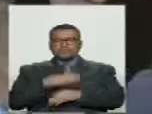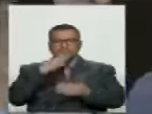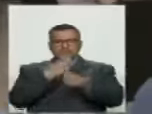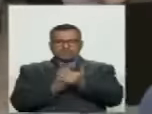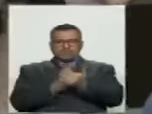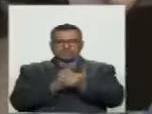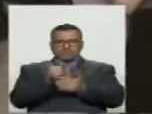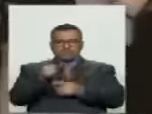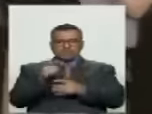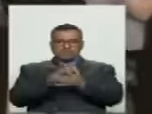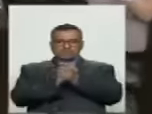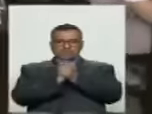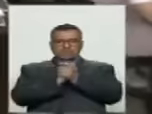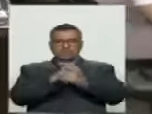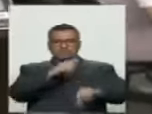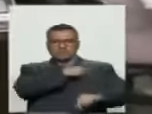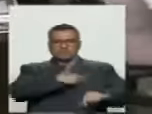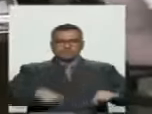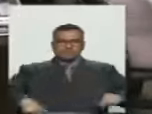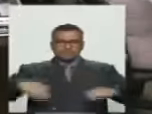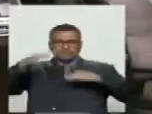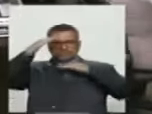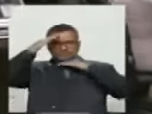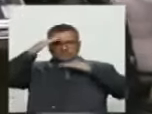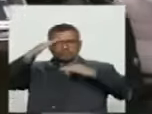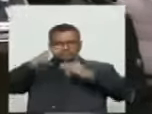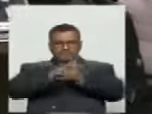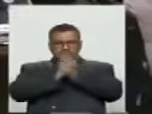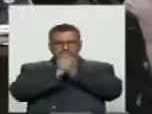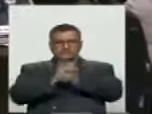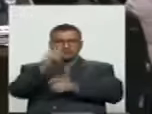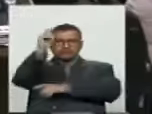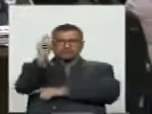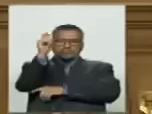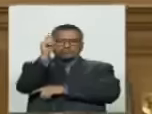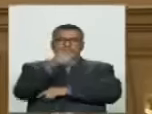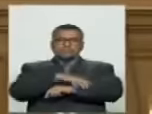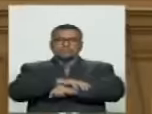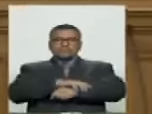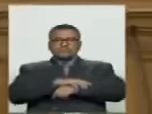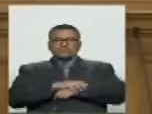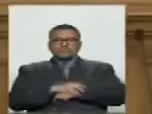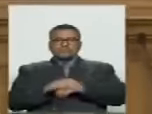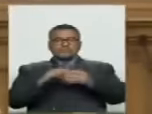Gracias, compañero presidente. Saludos, colegas parlamentarios. colegas